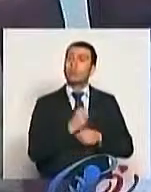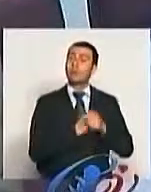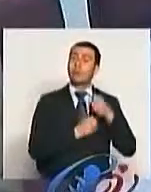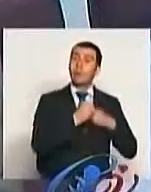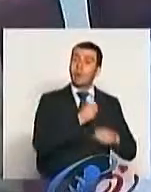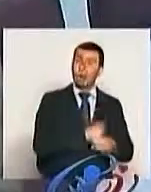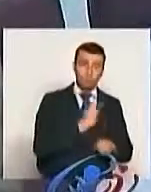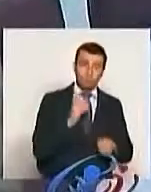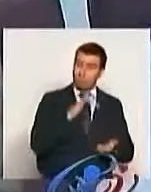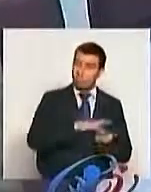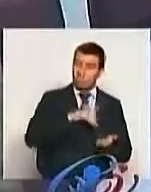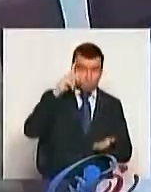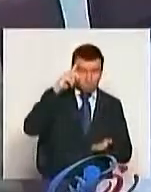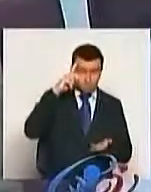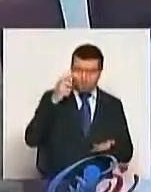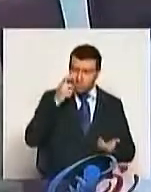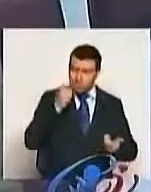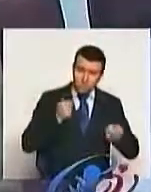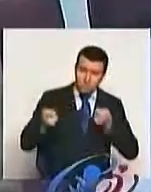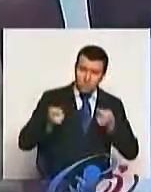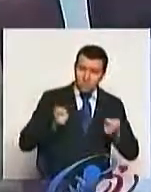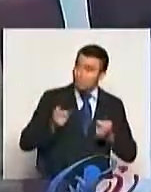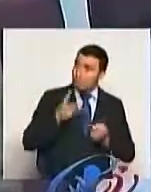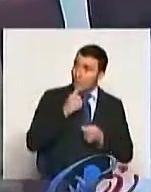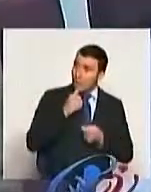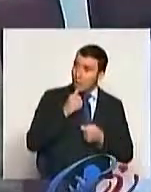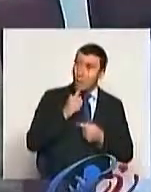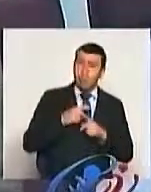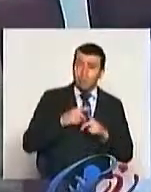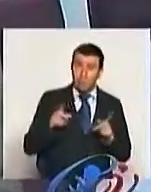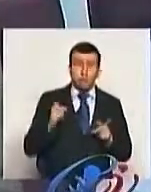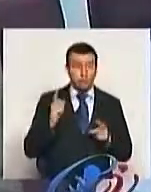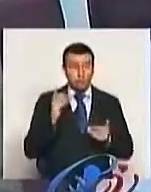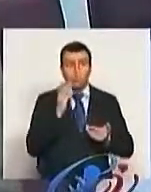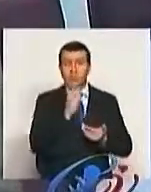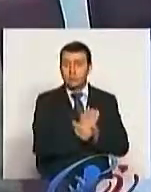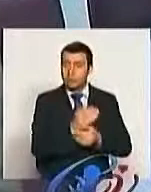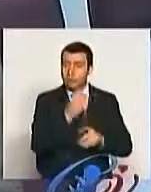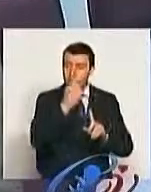esto, ¿sí? Pero ha ido a las citologías.